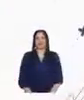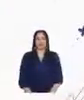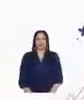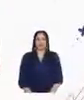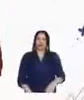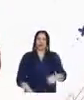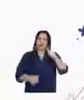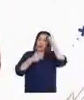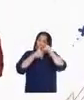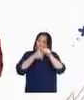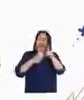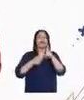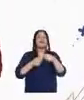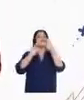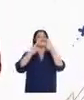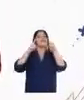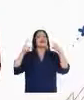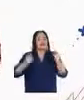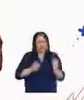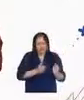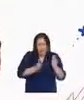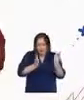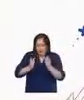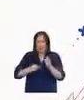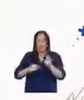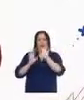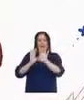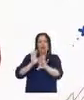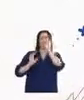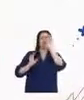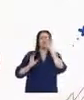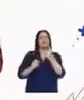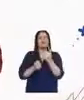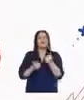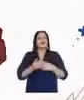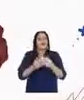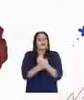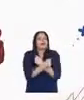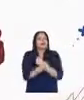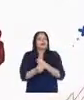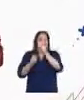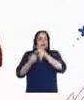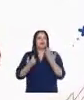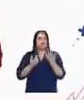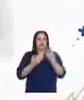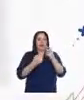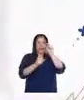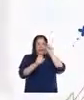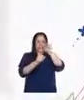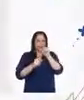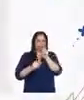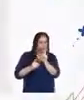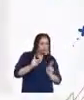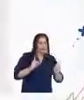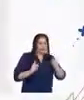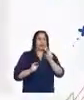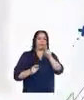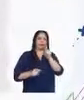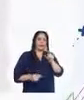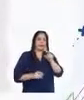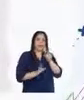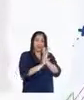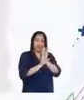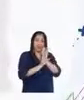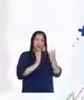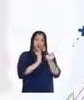Hay diferentes caminos para llegar a nuestra vocación. Unos son directos y otros indirectos. Javier